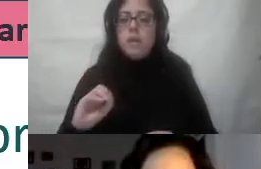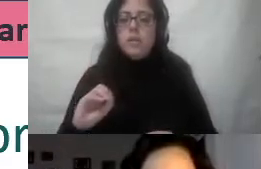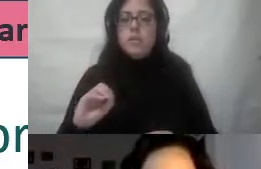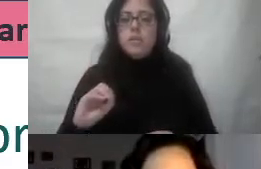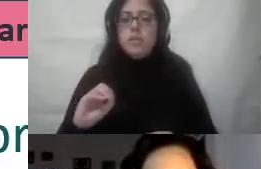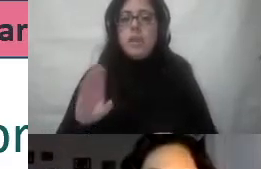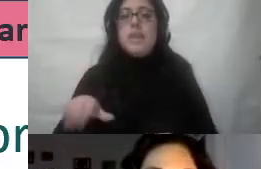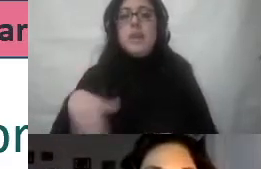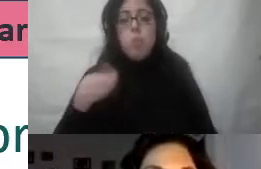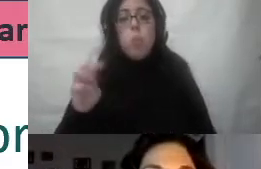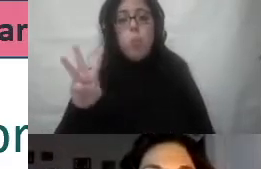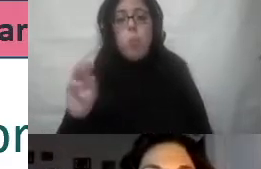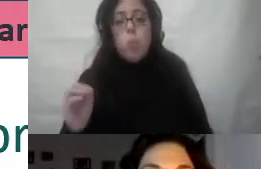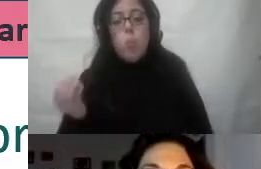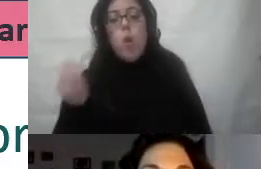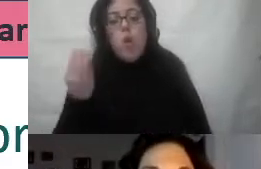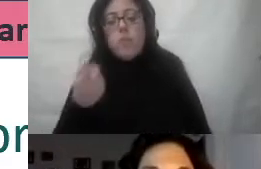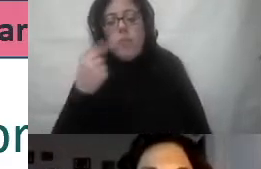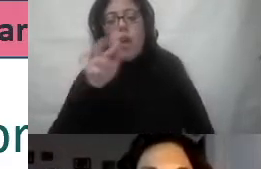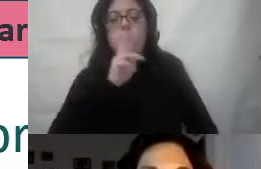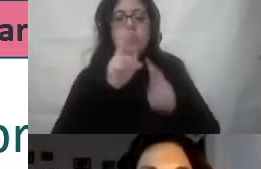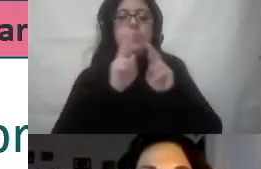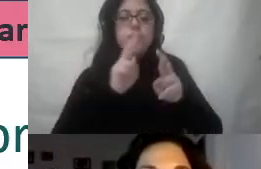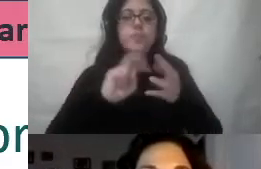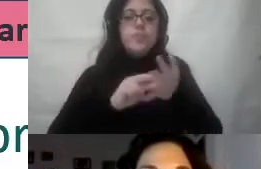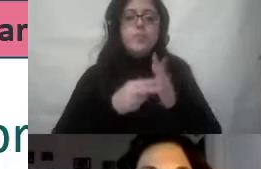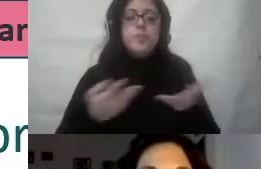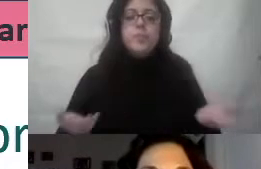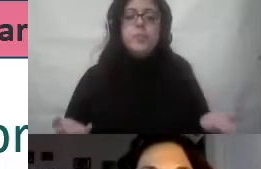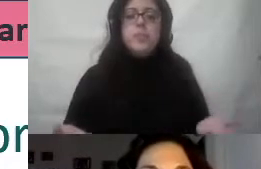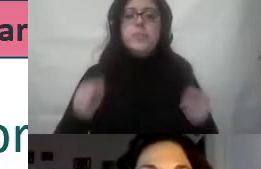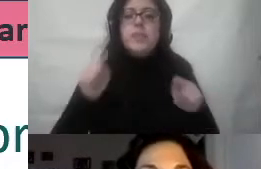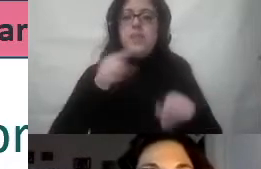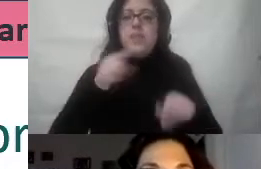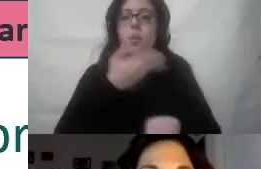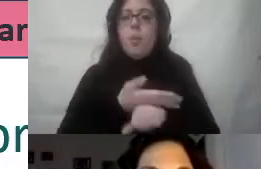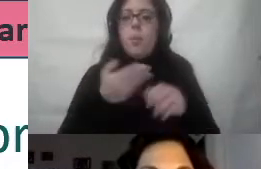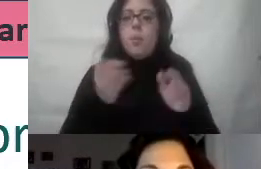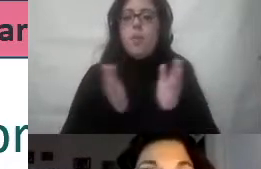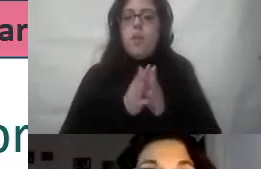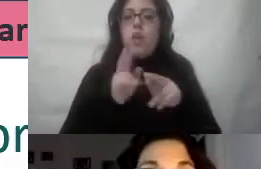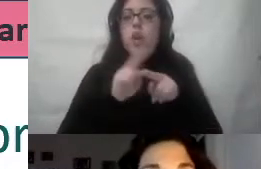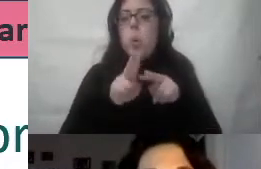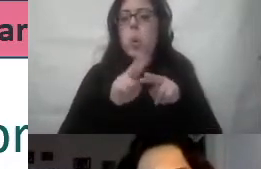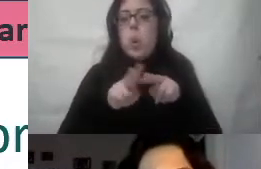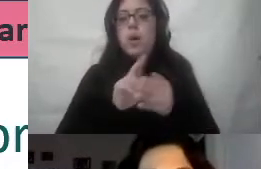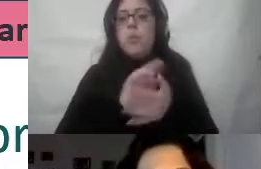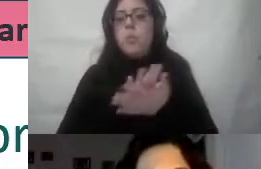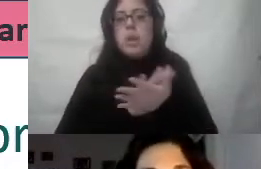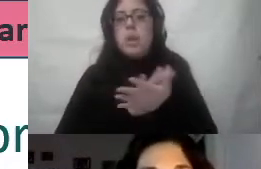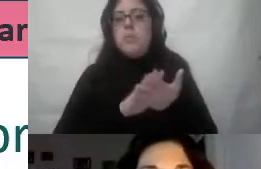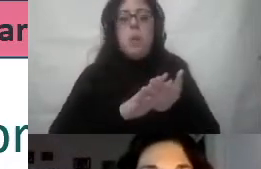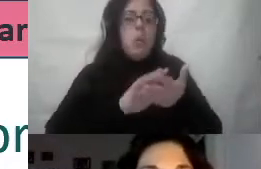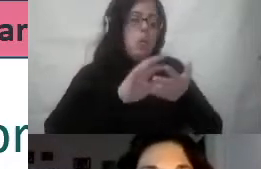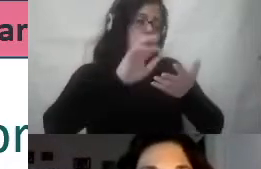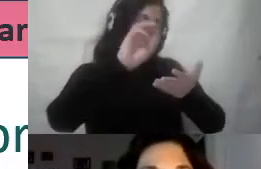30. Y que respondan al problema, ¿ya? Y les vamos a pedir que lo hagan en un audio, que lo escriban, que hagan un esquema y que nos manden un